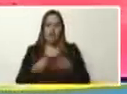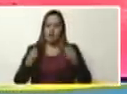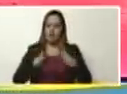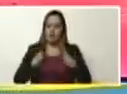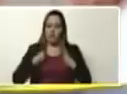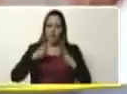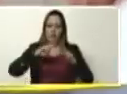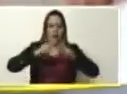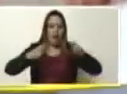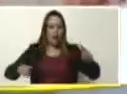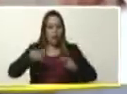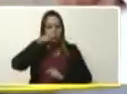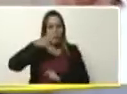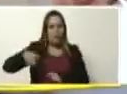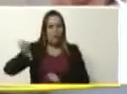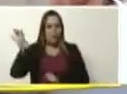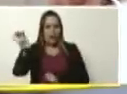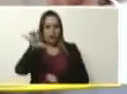pueblos y los países.